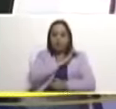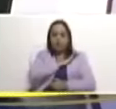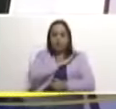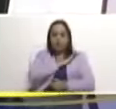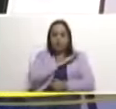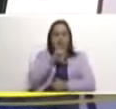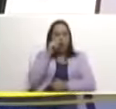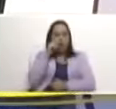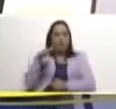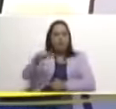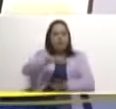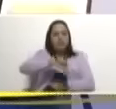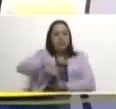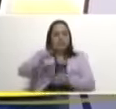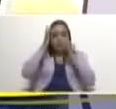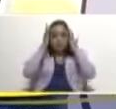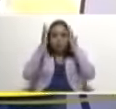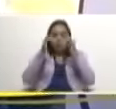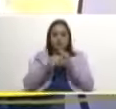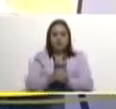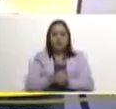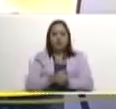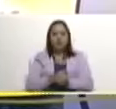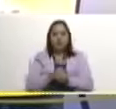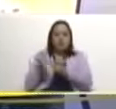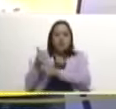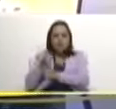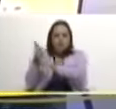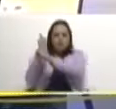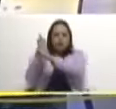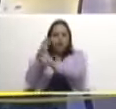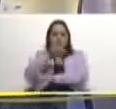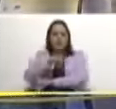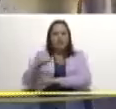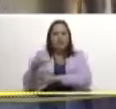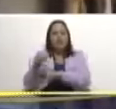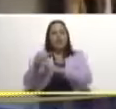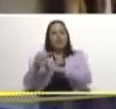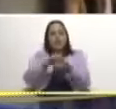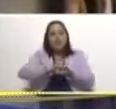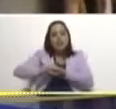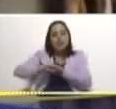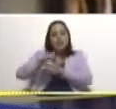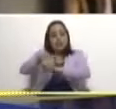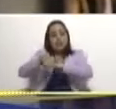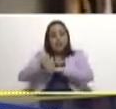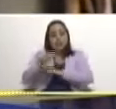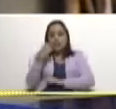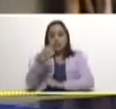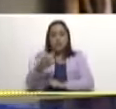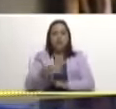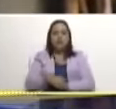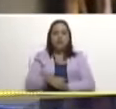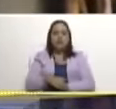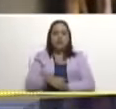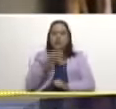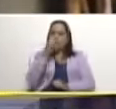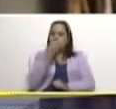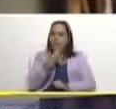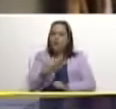llanero intelectual, del terror de los ingleses, nuestro general Sifontes decía: qué